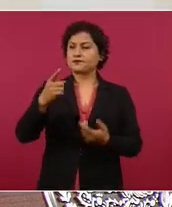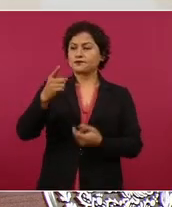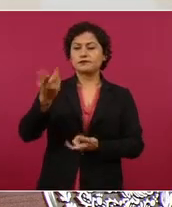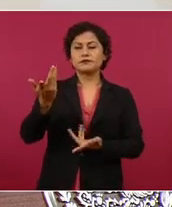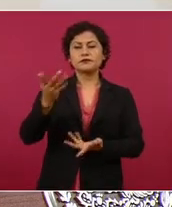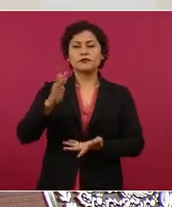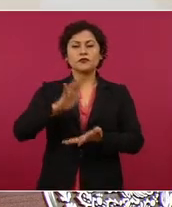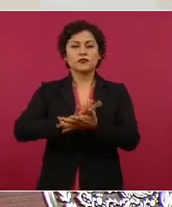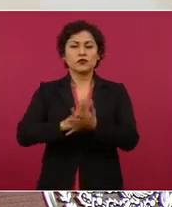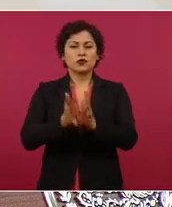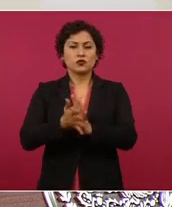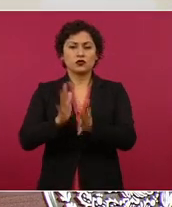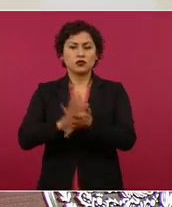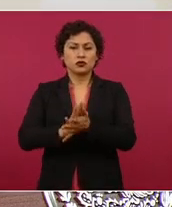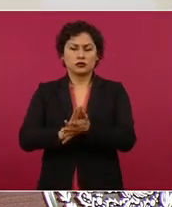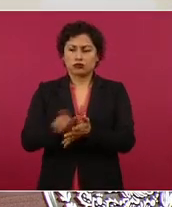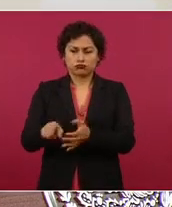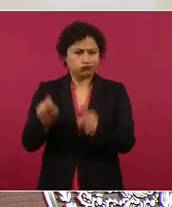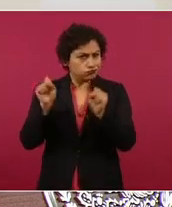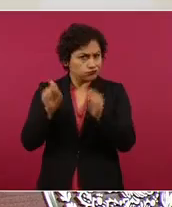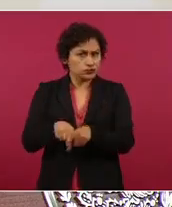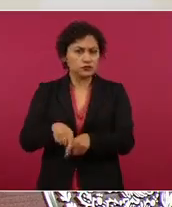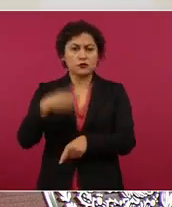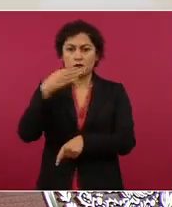se sigan haciendo con maíz blanco.